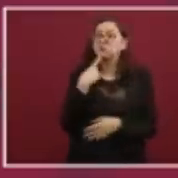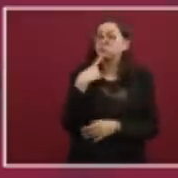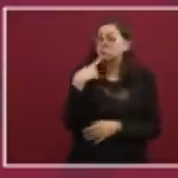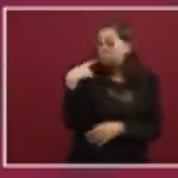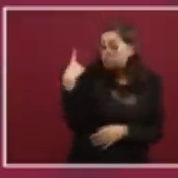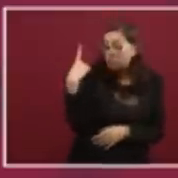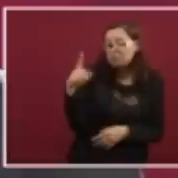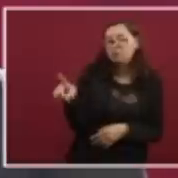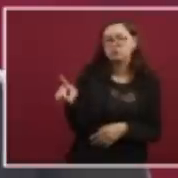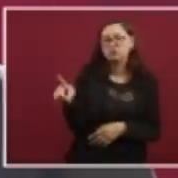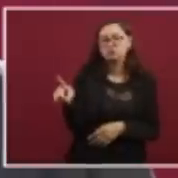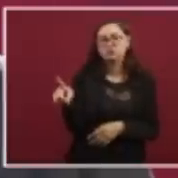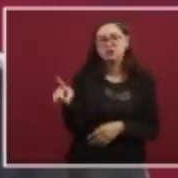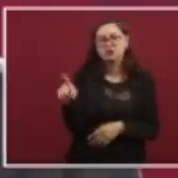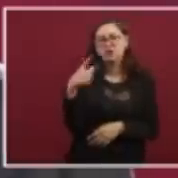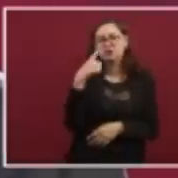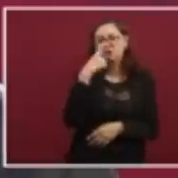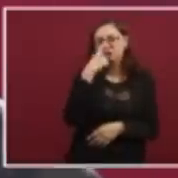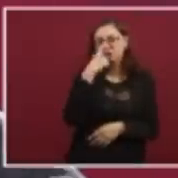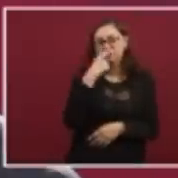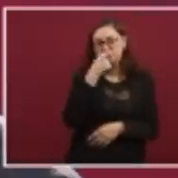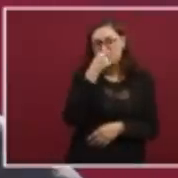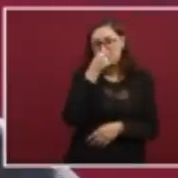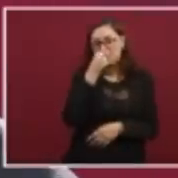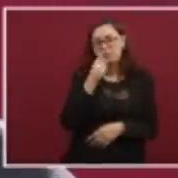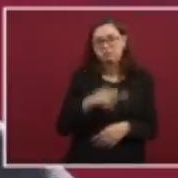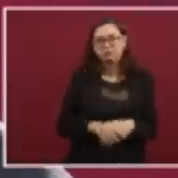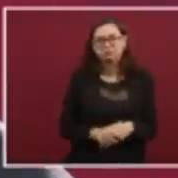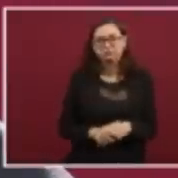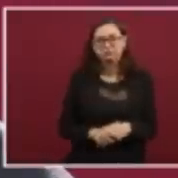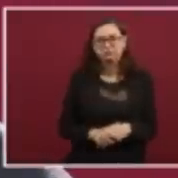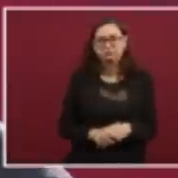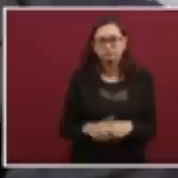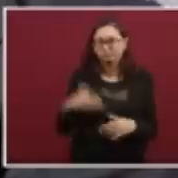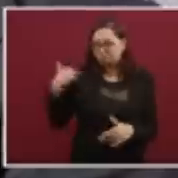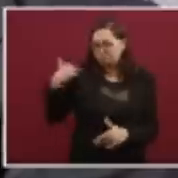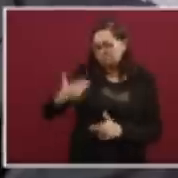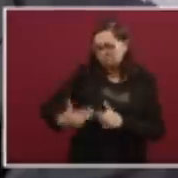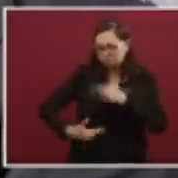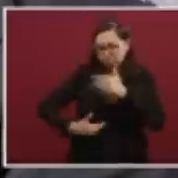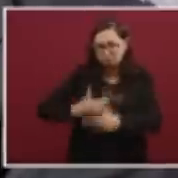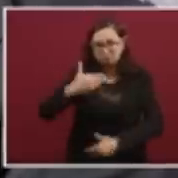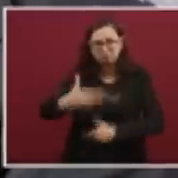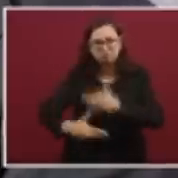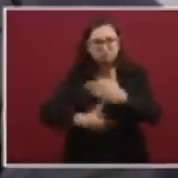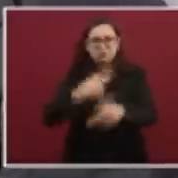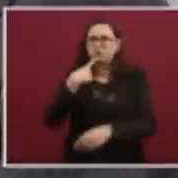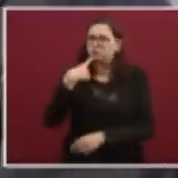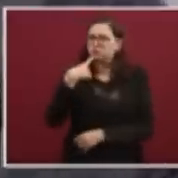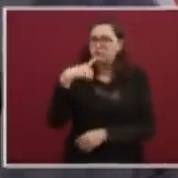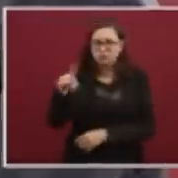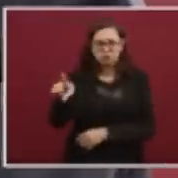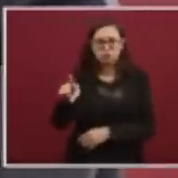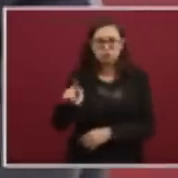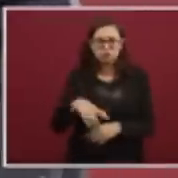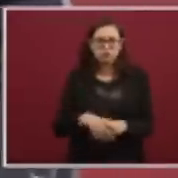se habían llevado a cabo hasta